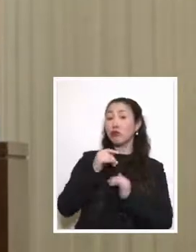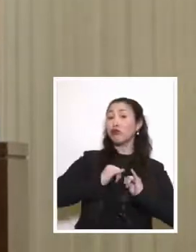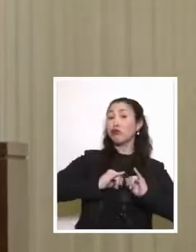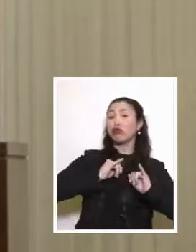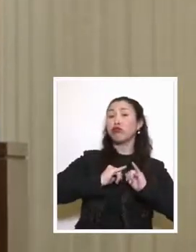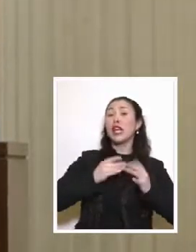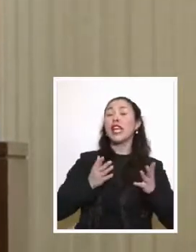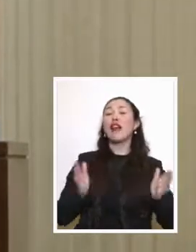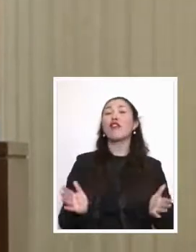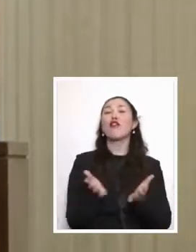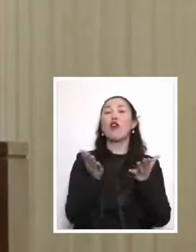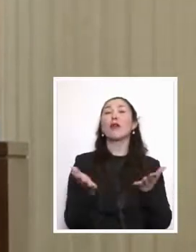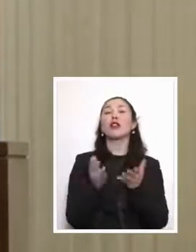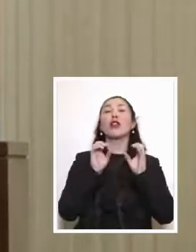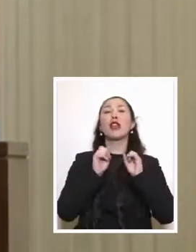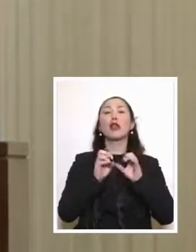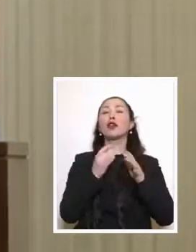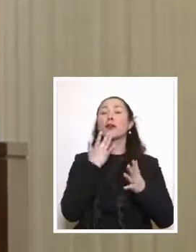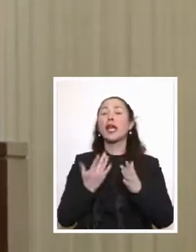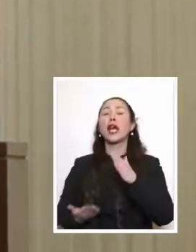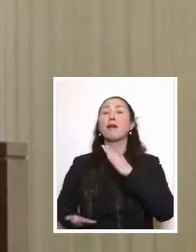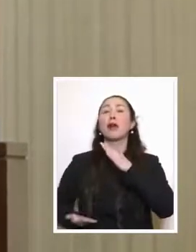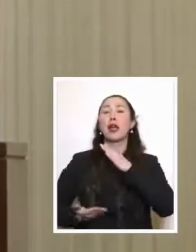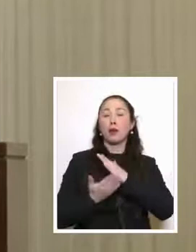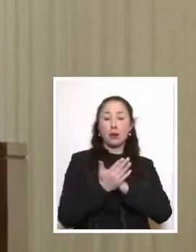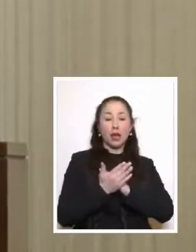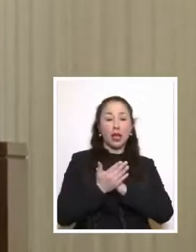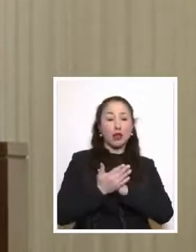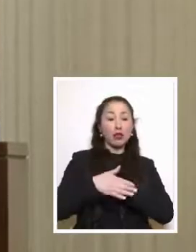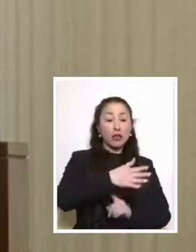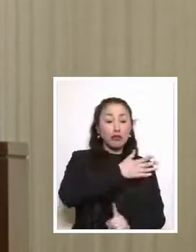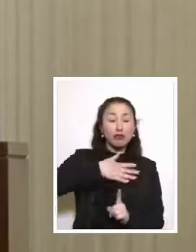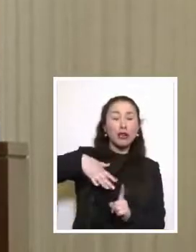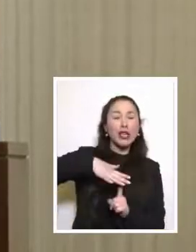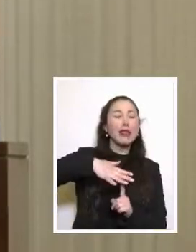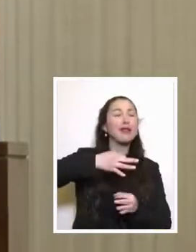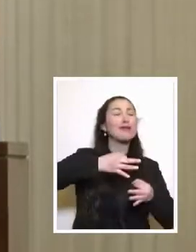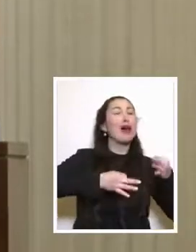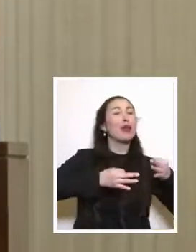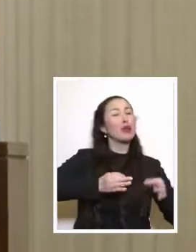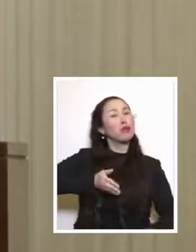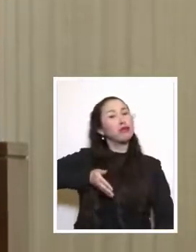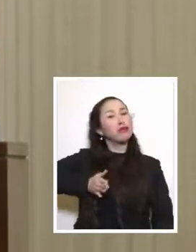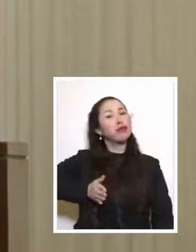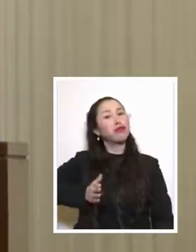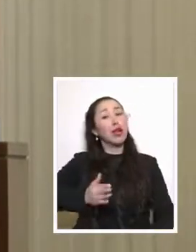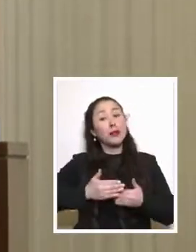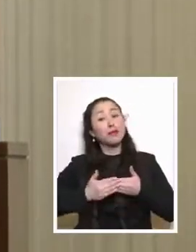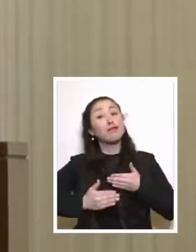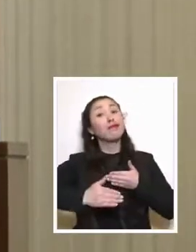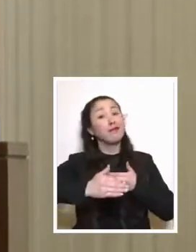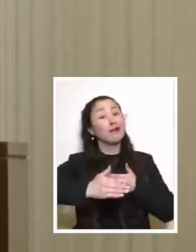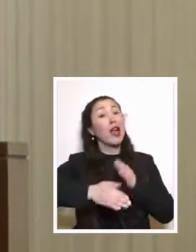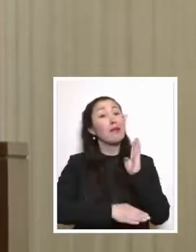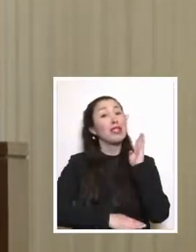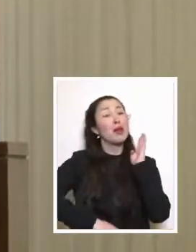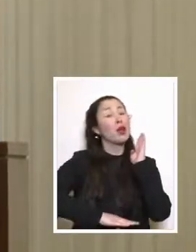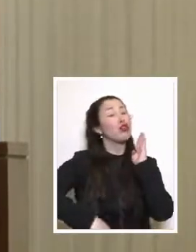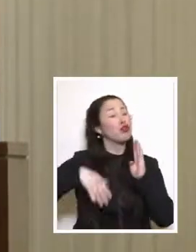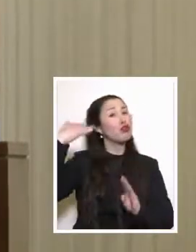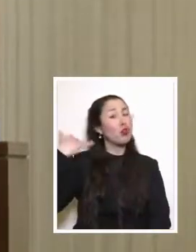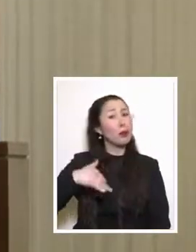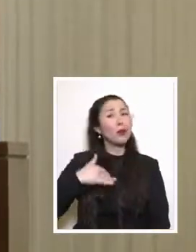el fomento de la educación para proponer escenarios más justos y sostenibles a partir de dos principios que son fundamentales.